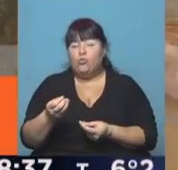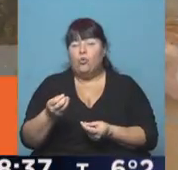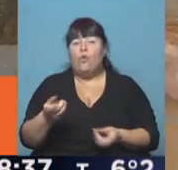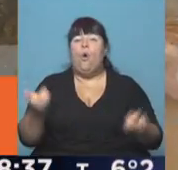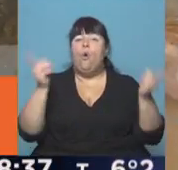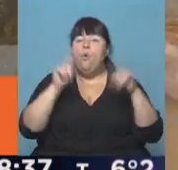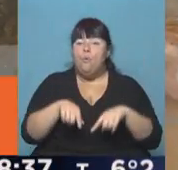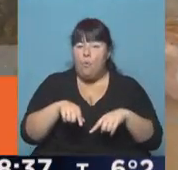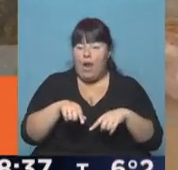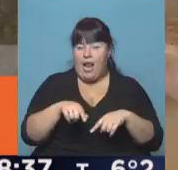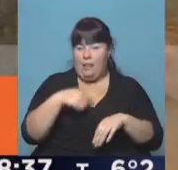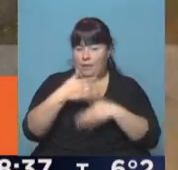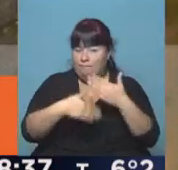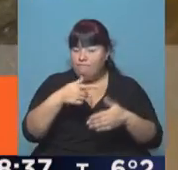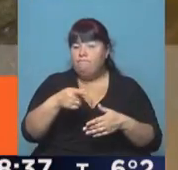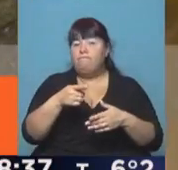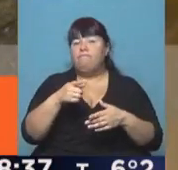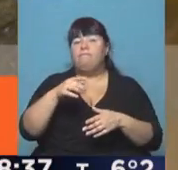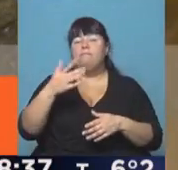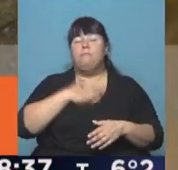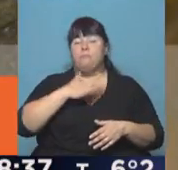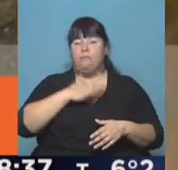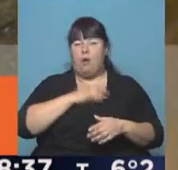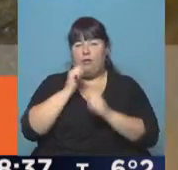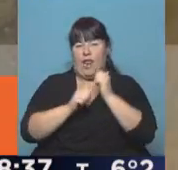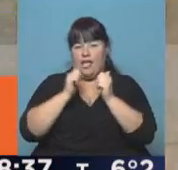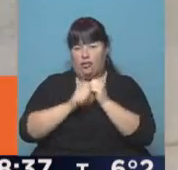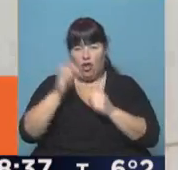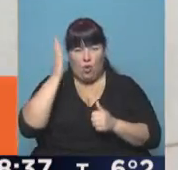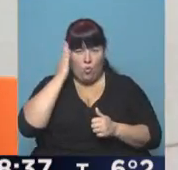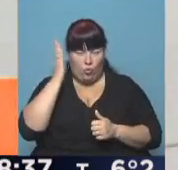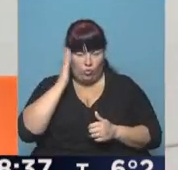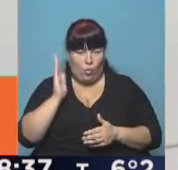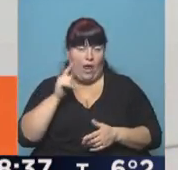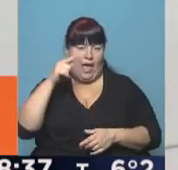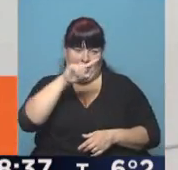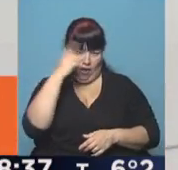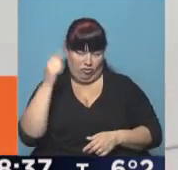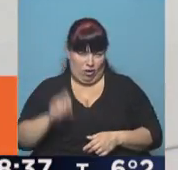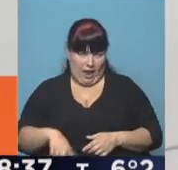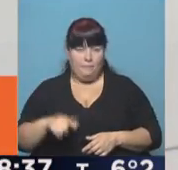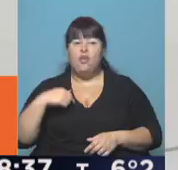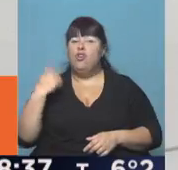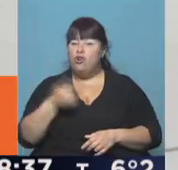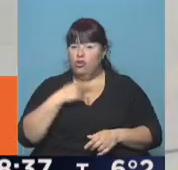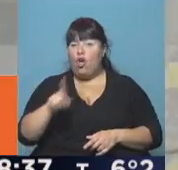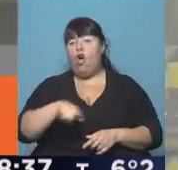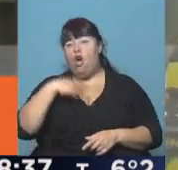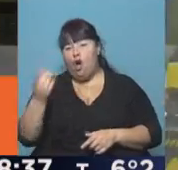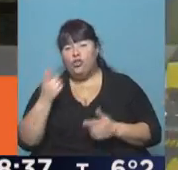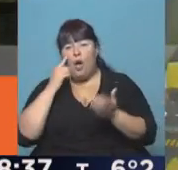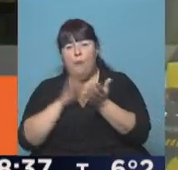recuperación y puesta en valor del patrimonio histórico cultural de la nación nosotros tenemos otras